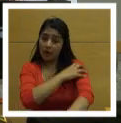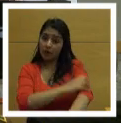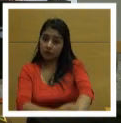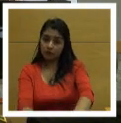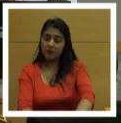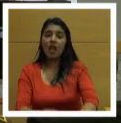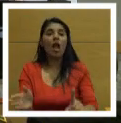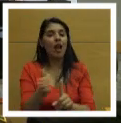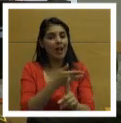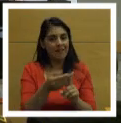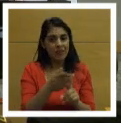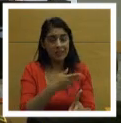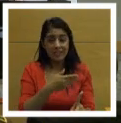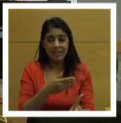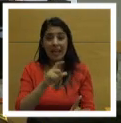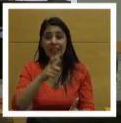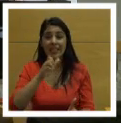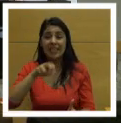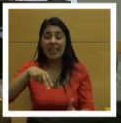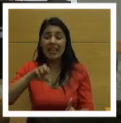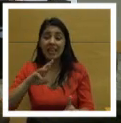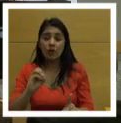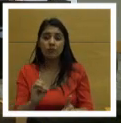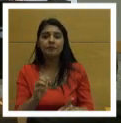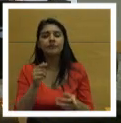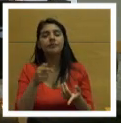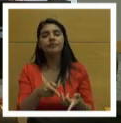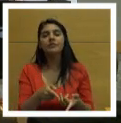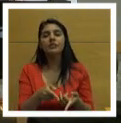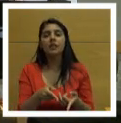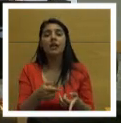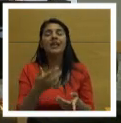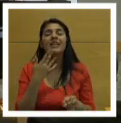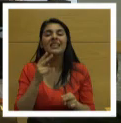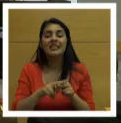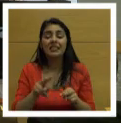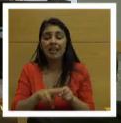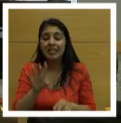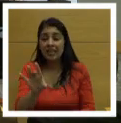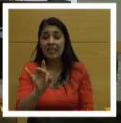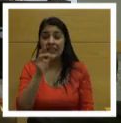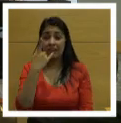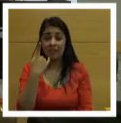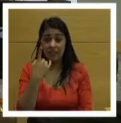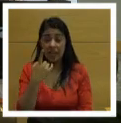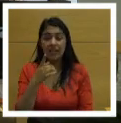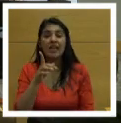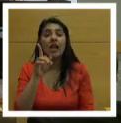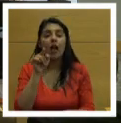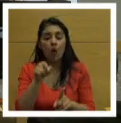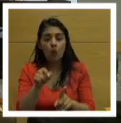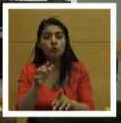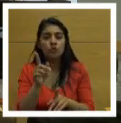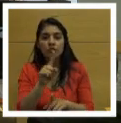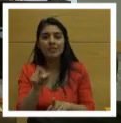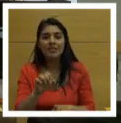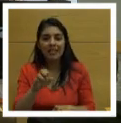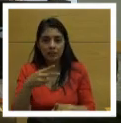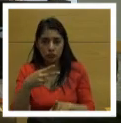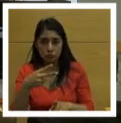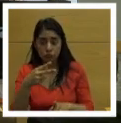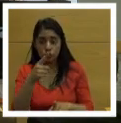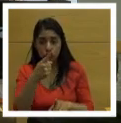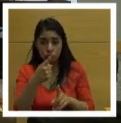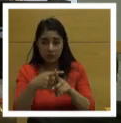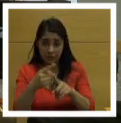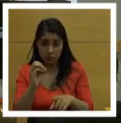de género es aquella dirigida en contra de las personas en razón de identificarse con un determinado sexo, la que se expresa en